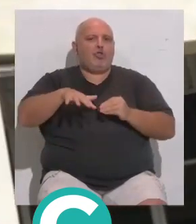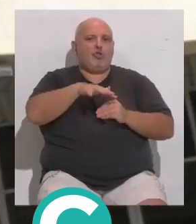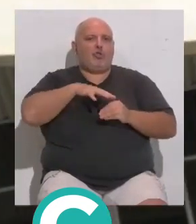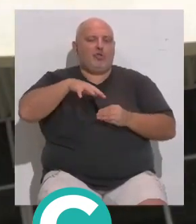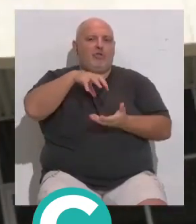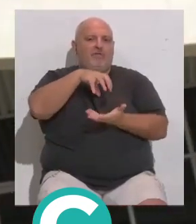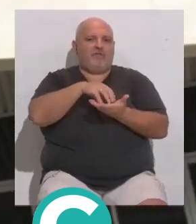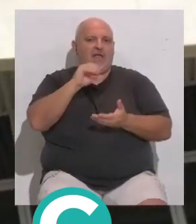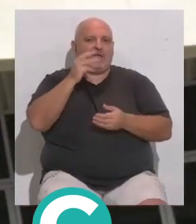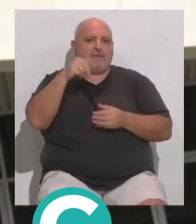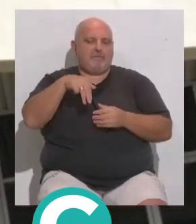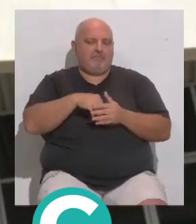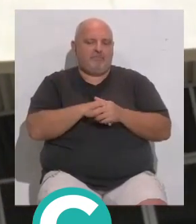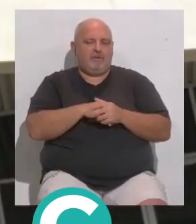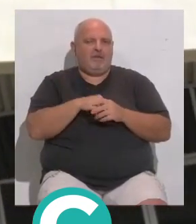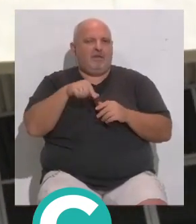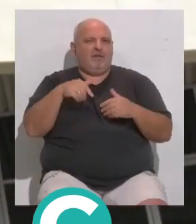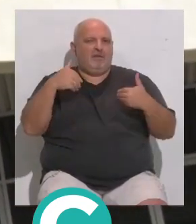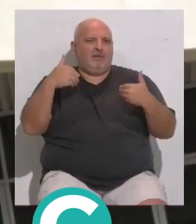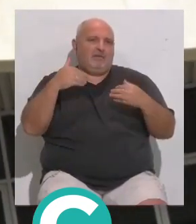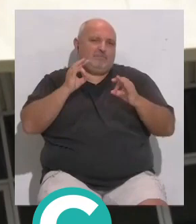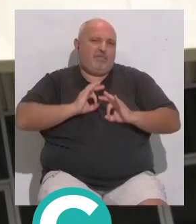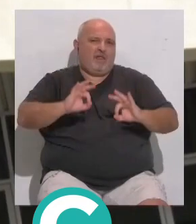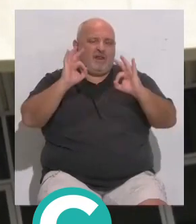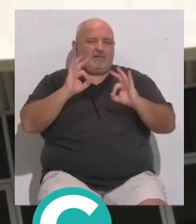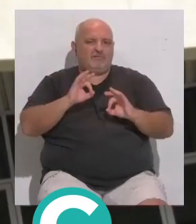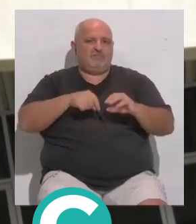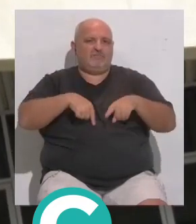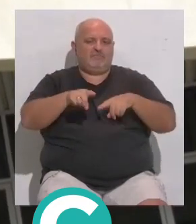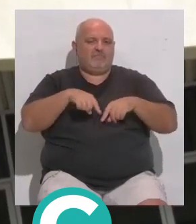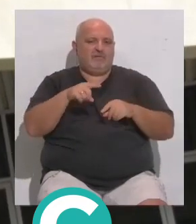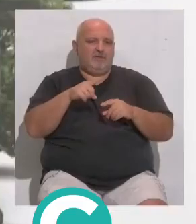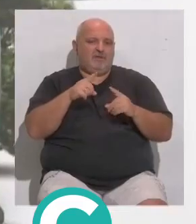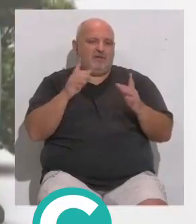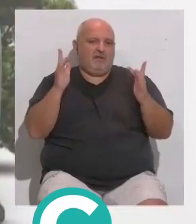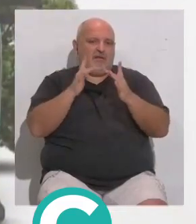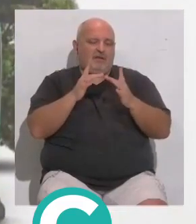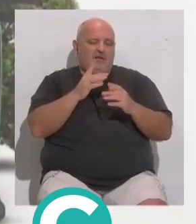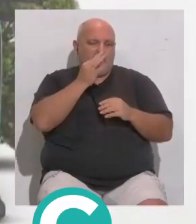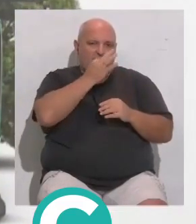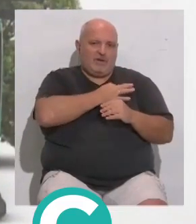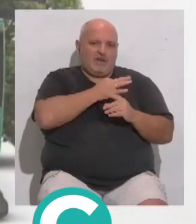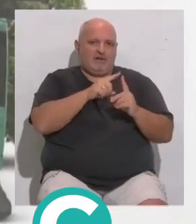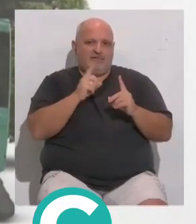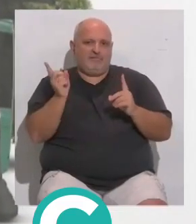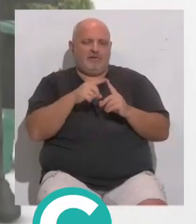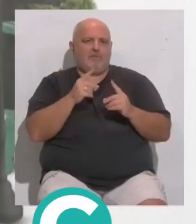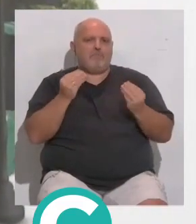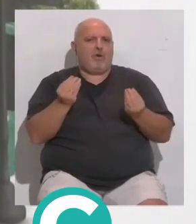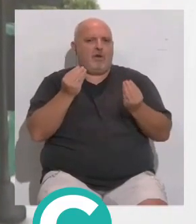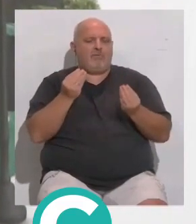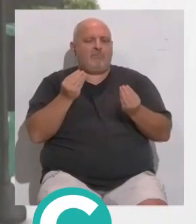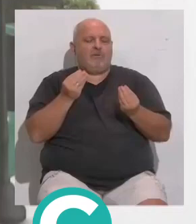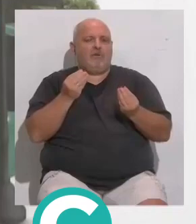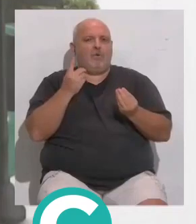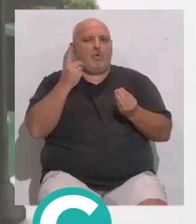edificio CASEM. Así, la Operativa Especial de Transporte Interurbano de Conexión con este campus dispone de una serie de mejoras, ya que